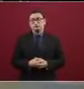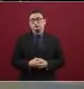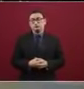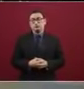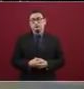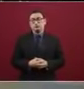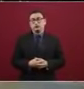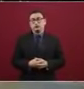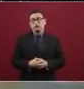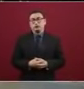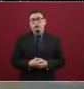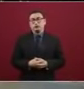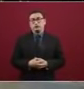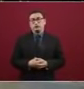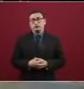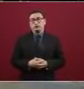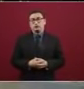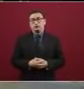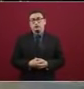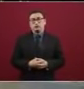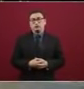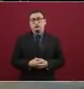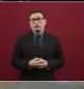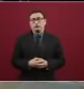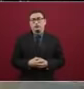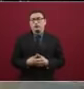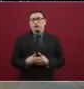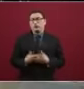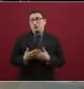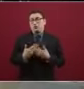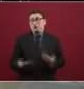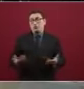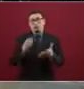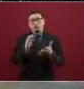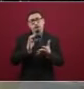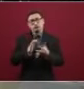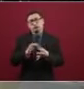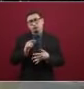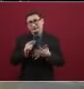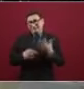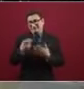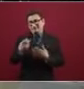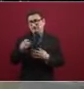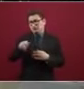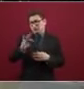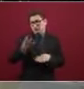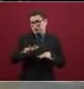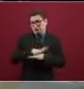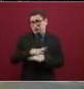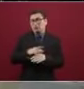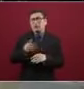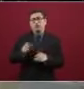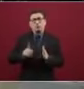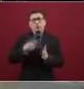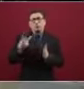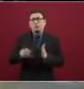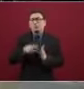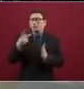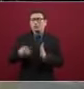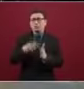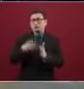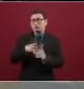que se ha lanzado este señalamiento, porque ya van varias veces que se señala las maneras en que